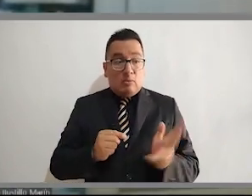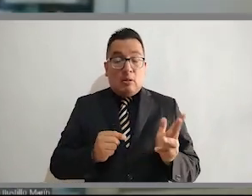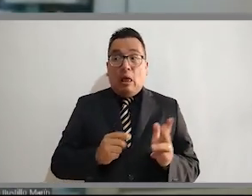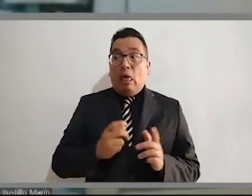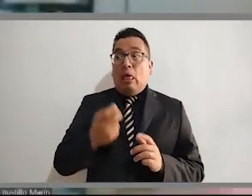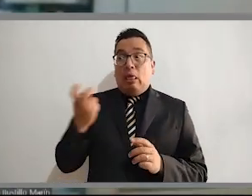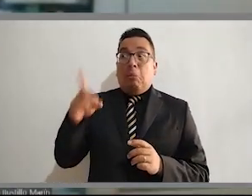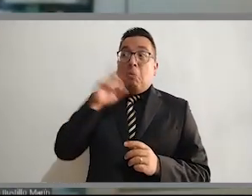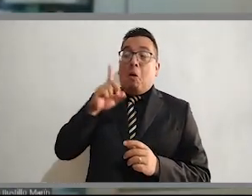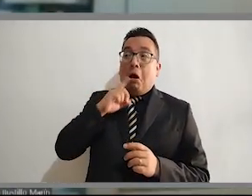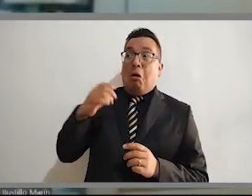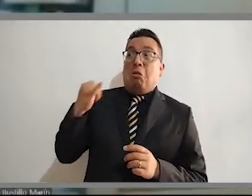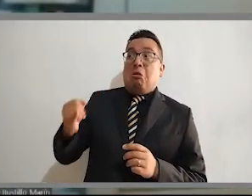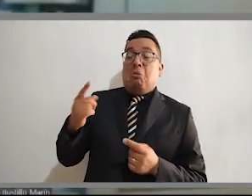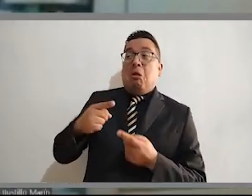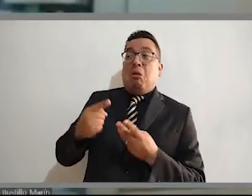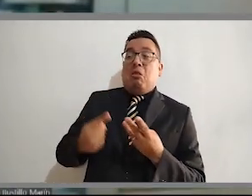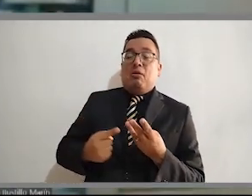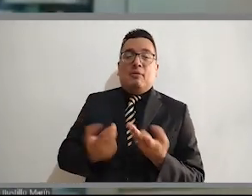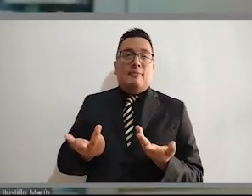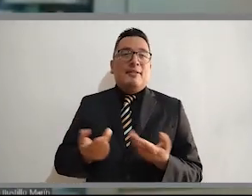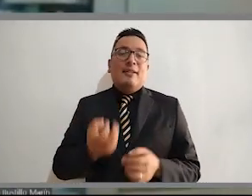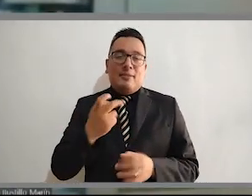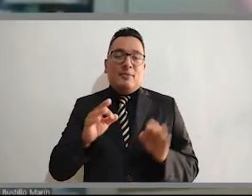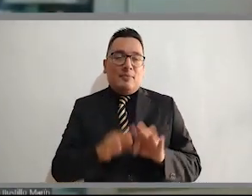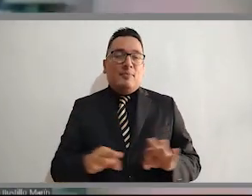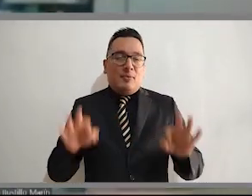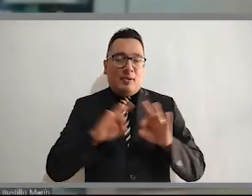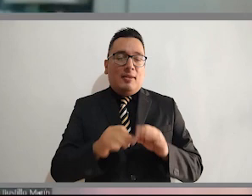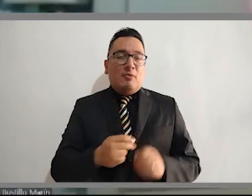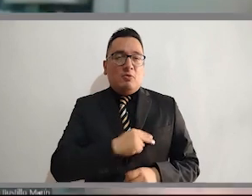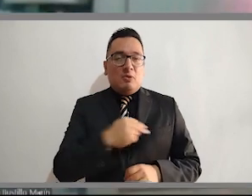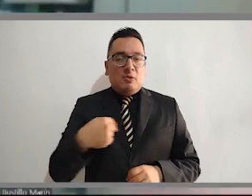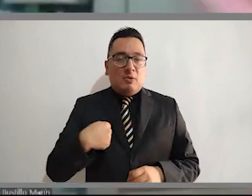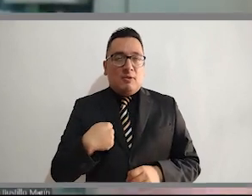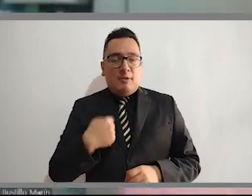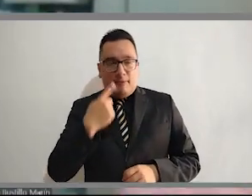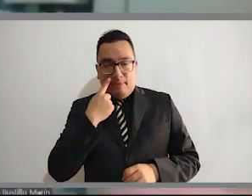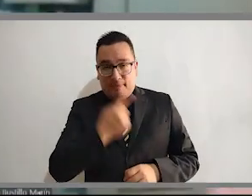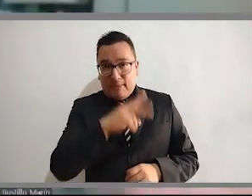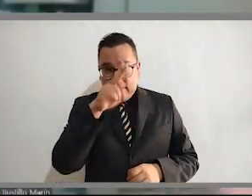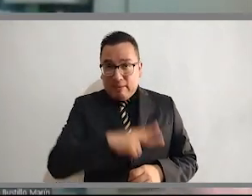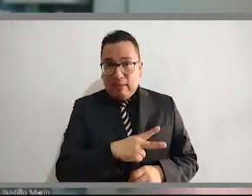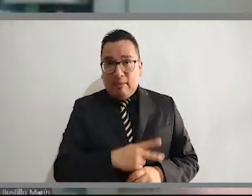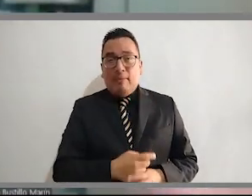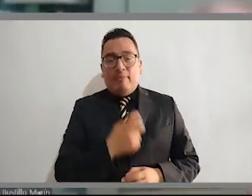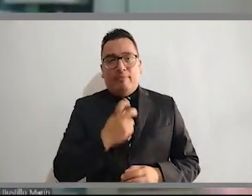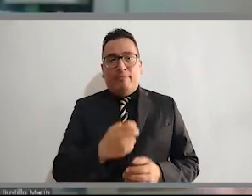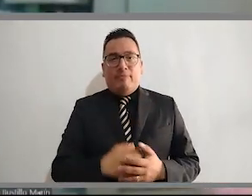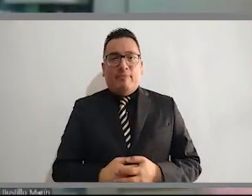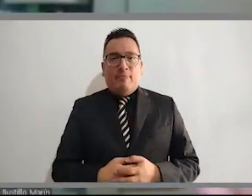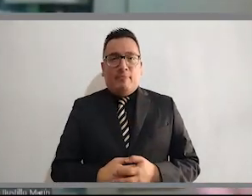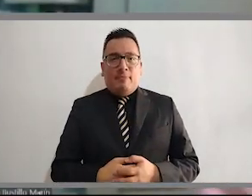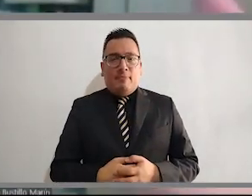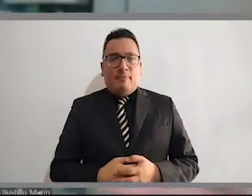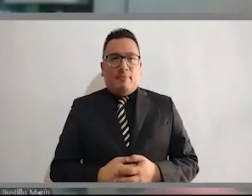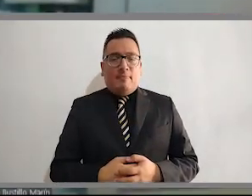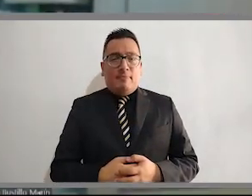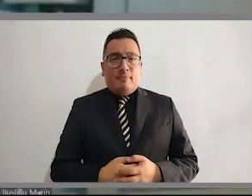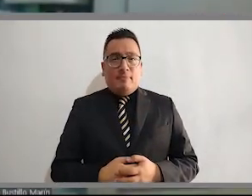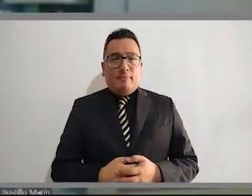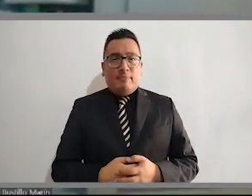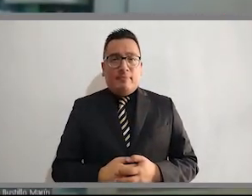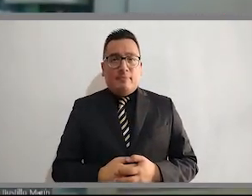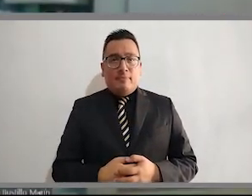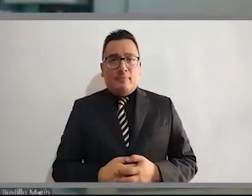mujeres. Y ahí me parece que hay que encuadrar muy bien ahí la violencia política de género, porque